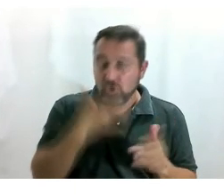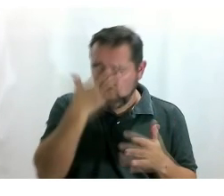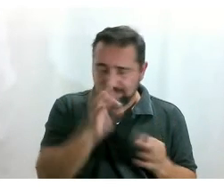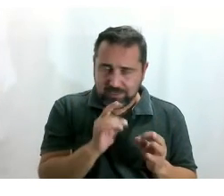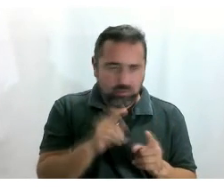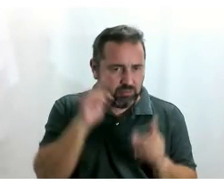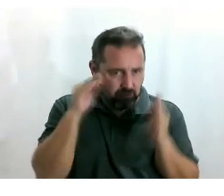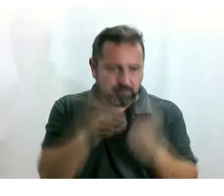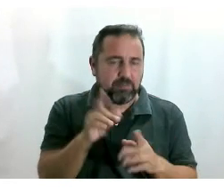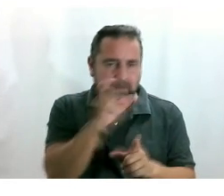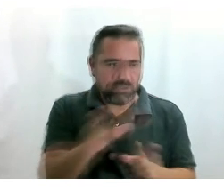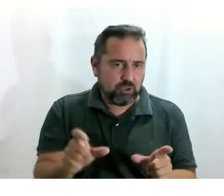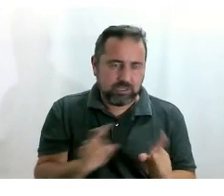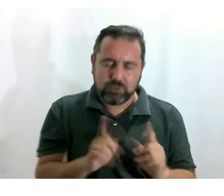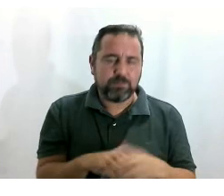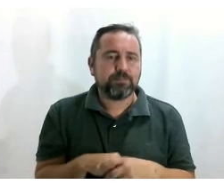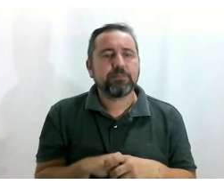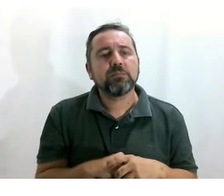destinado a este tipo de personas.